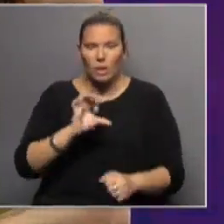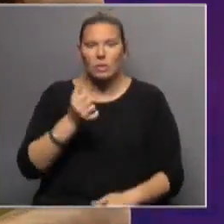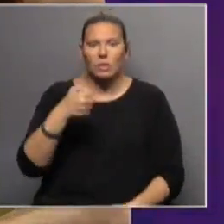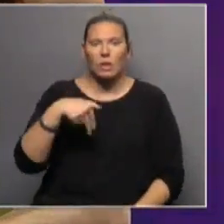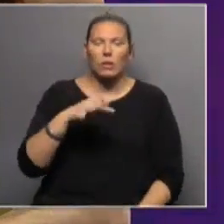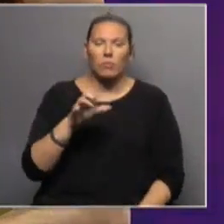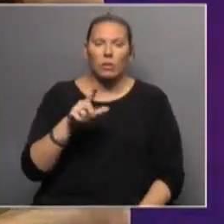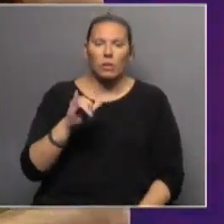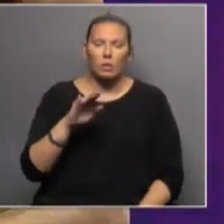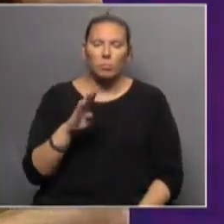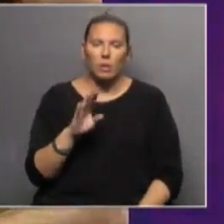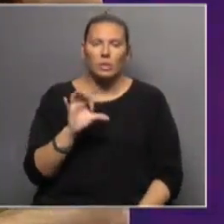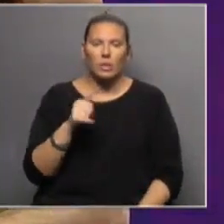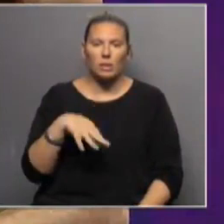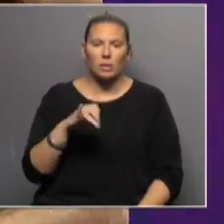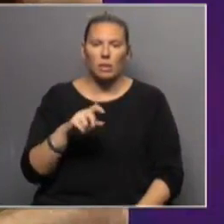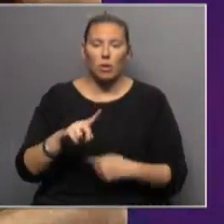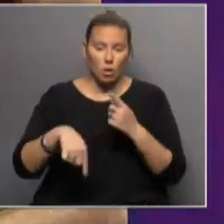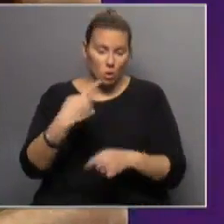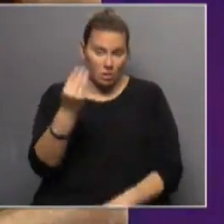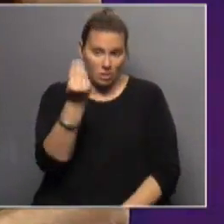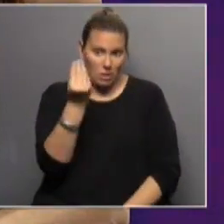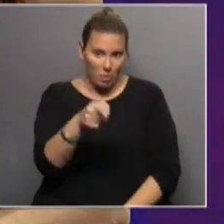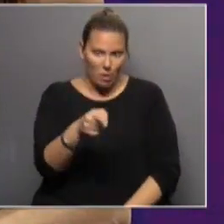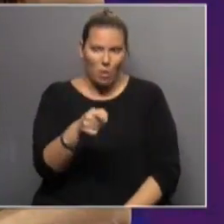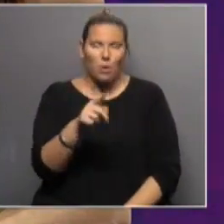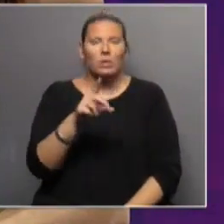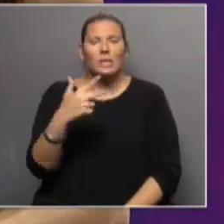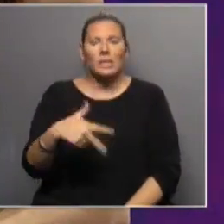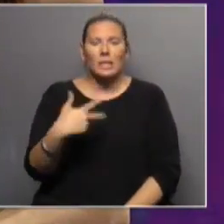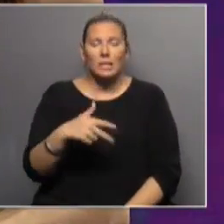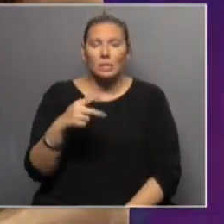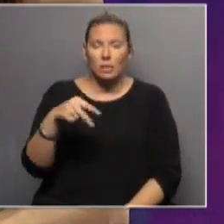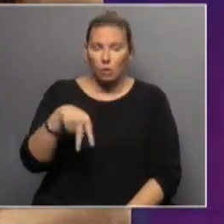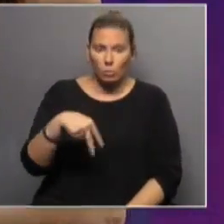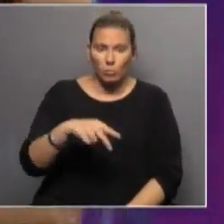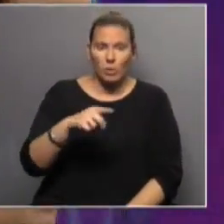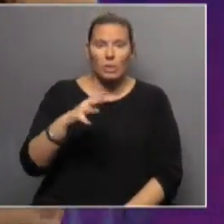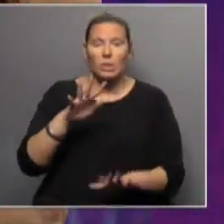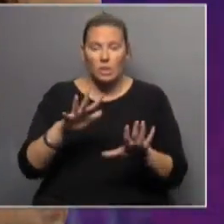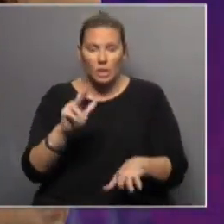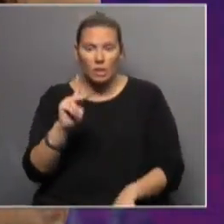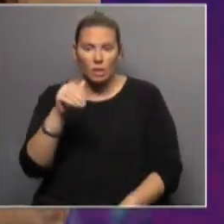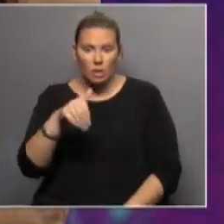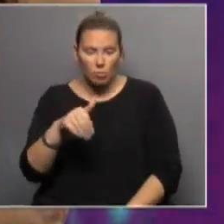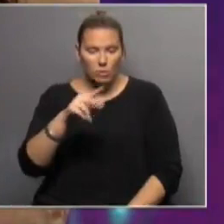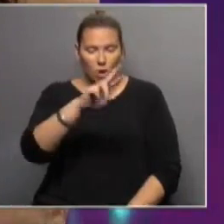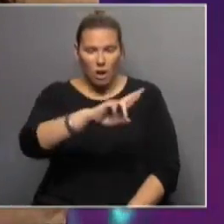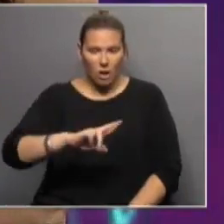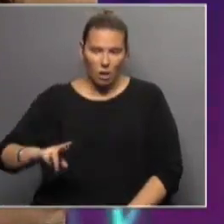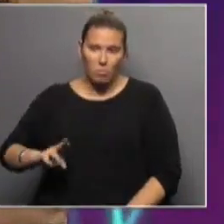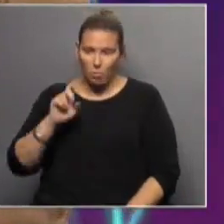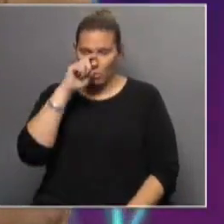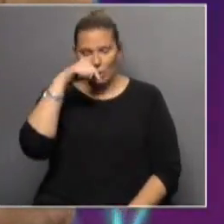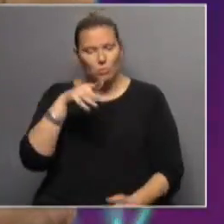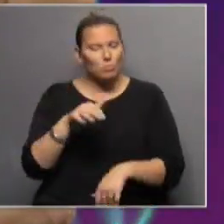sábado, este sábado, pasado mañana estamos hablando, 13 de noviembre, 10 kilómetros por la Rambla de Montevideo. Y es una edición